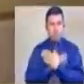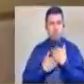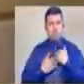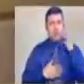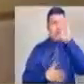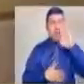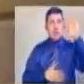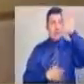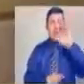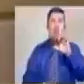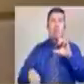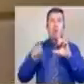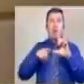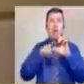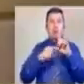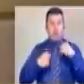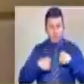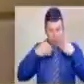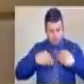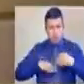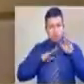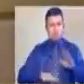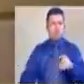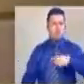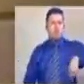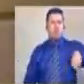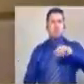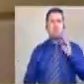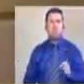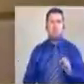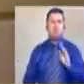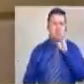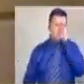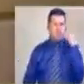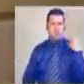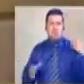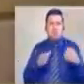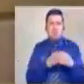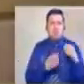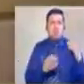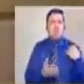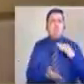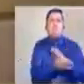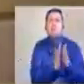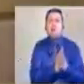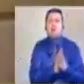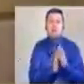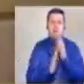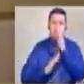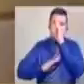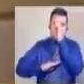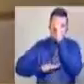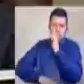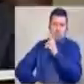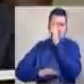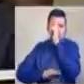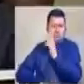departamento, la Guajira, que somos gente de paz, gente de convivencia y de tolerancia,